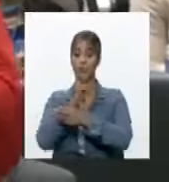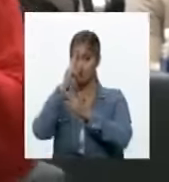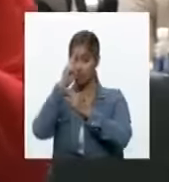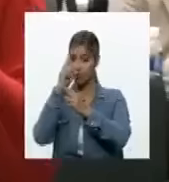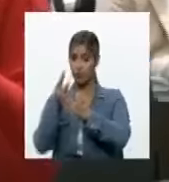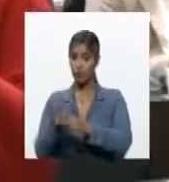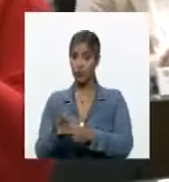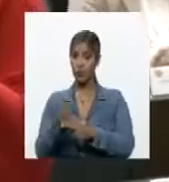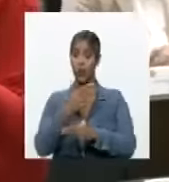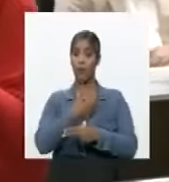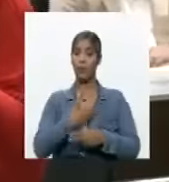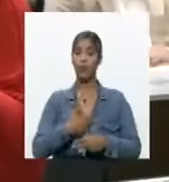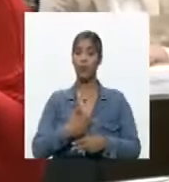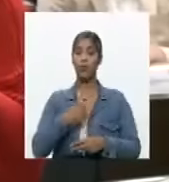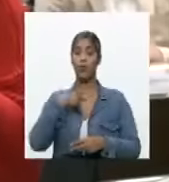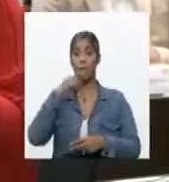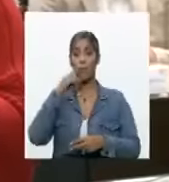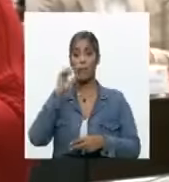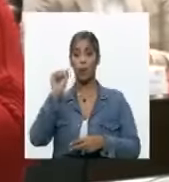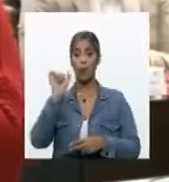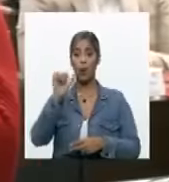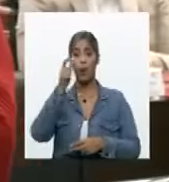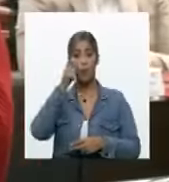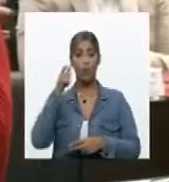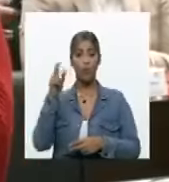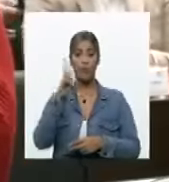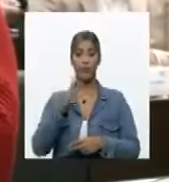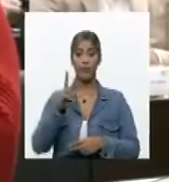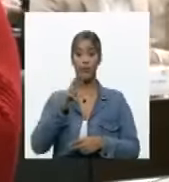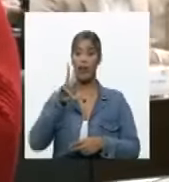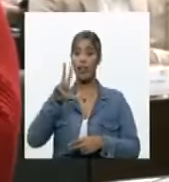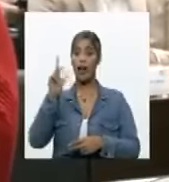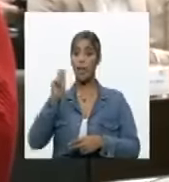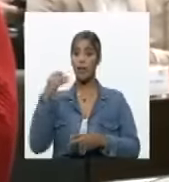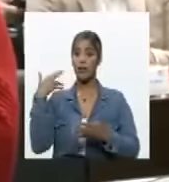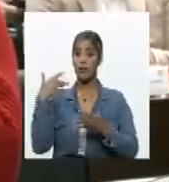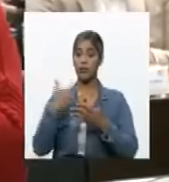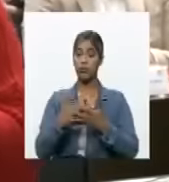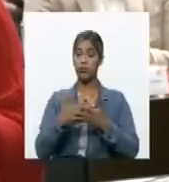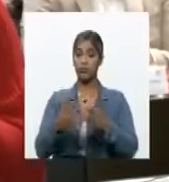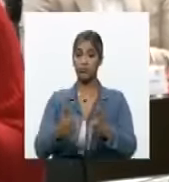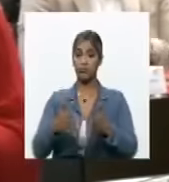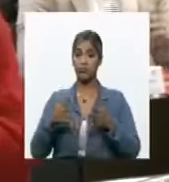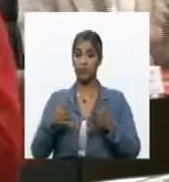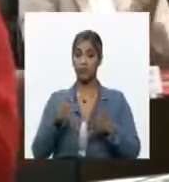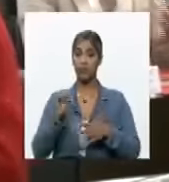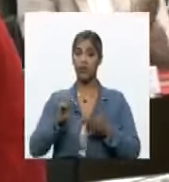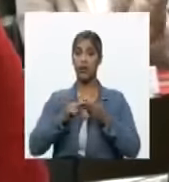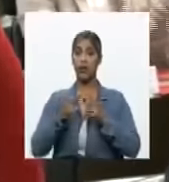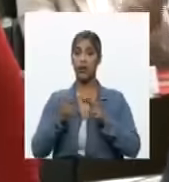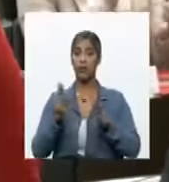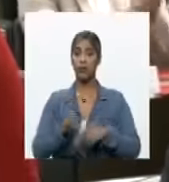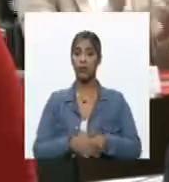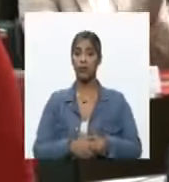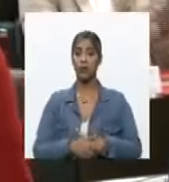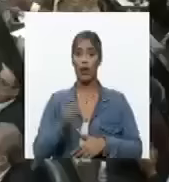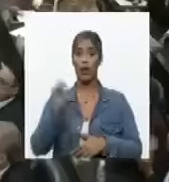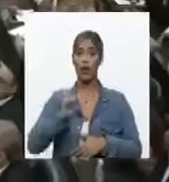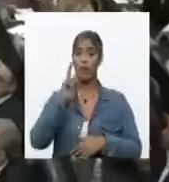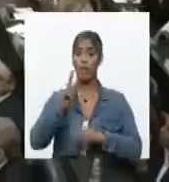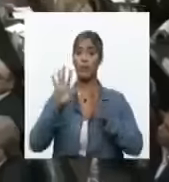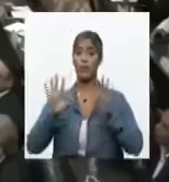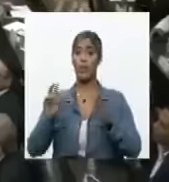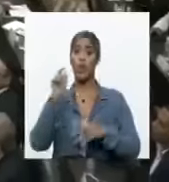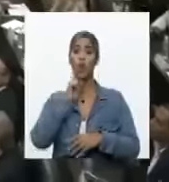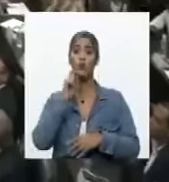reconocer al presidente Nicolás Maduro y al pueblo venezolano a 3 meses de la gran victoria por la paz. Este